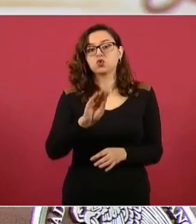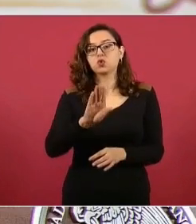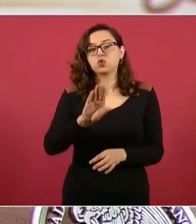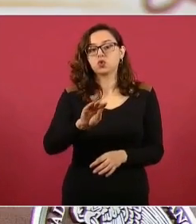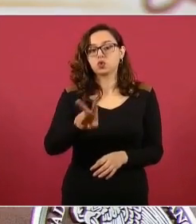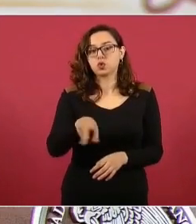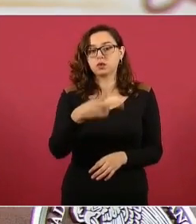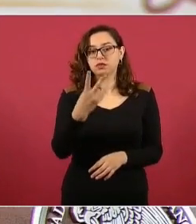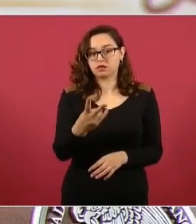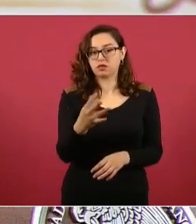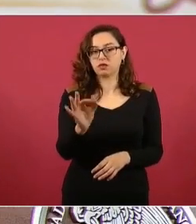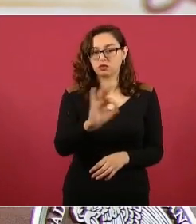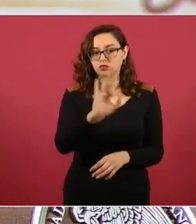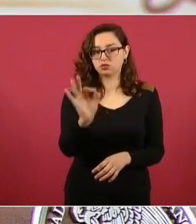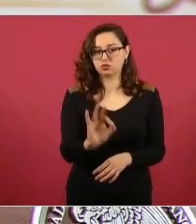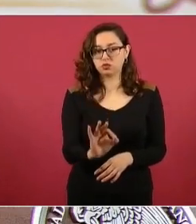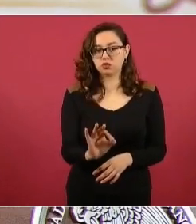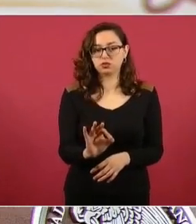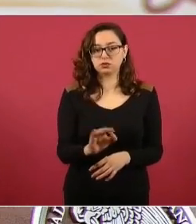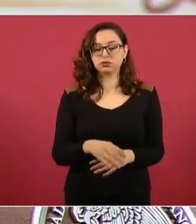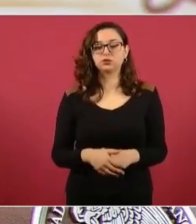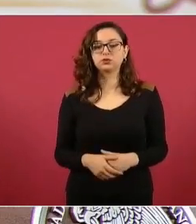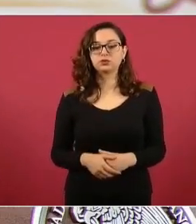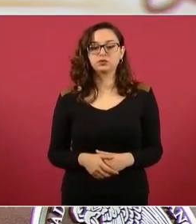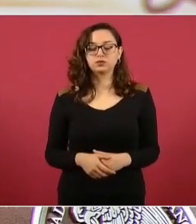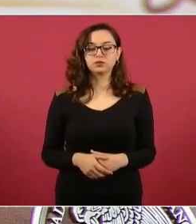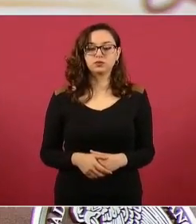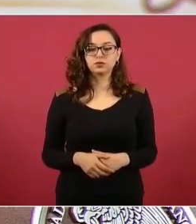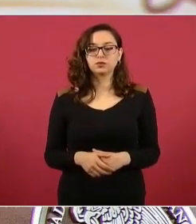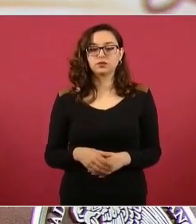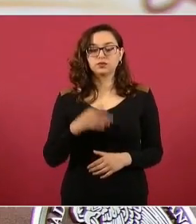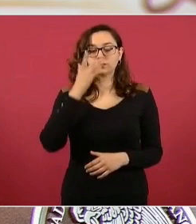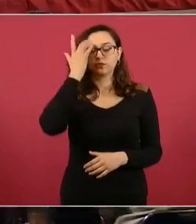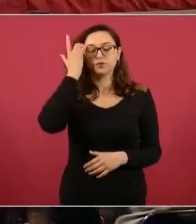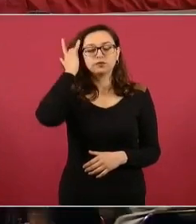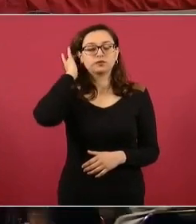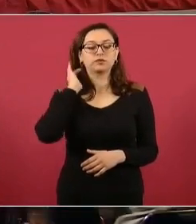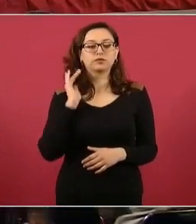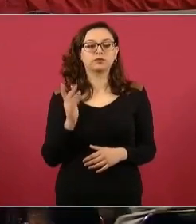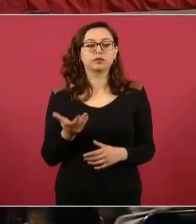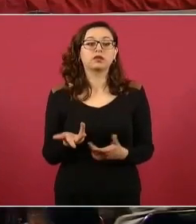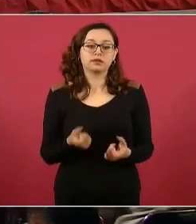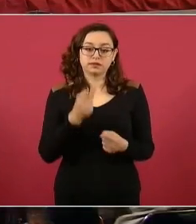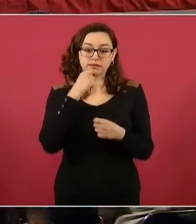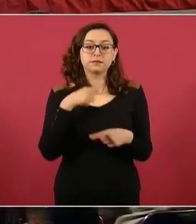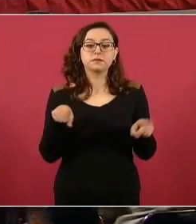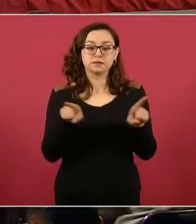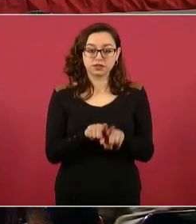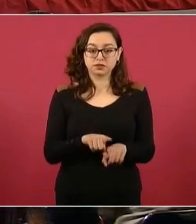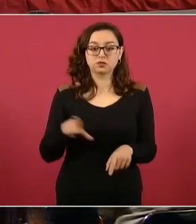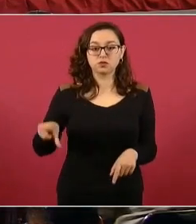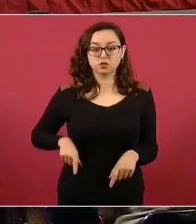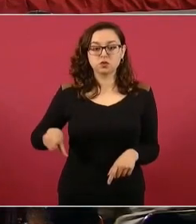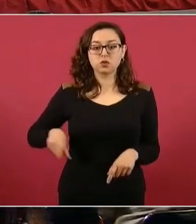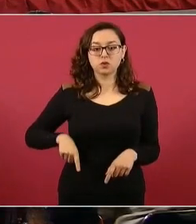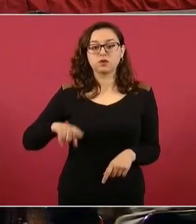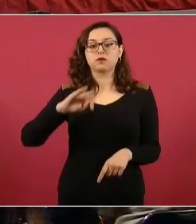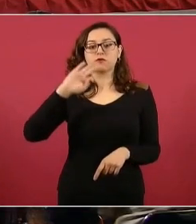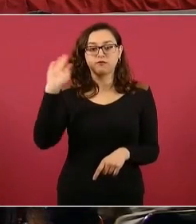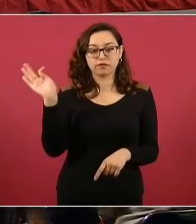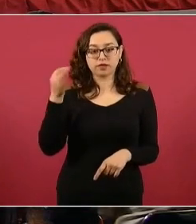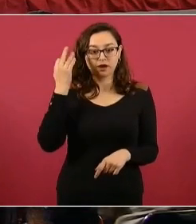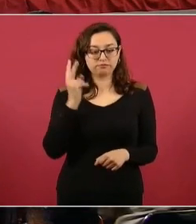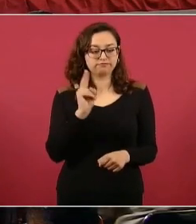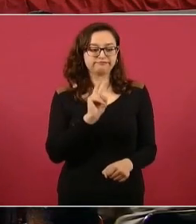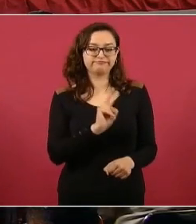surtidas de manera completa y ya con el sistema de control de insumos en el 100% de los